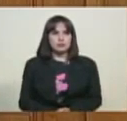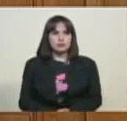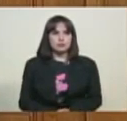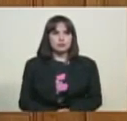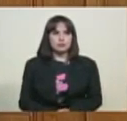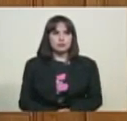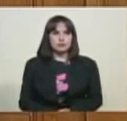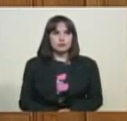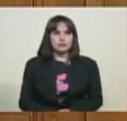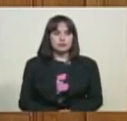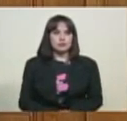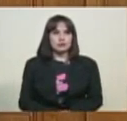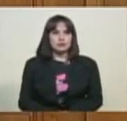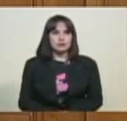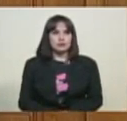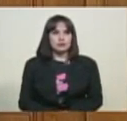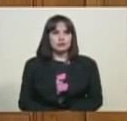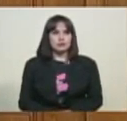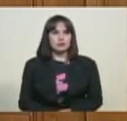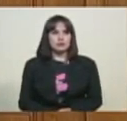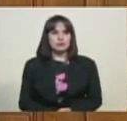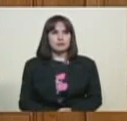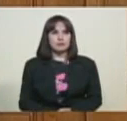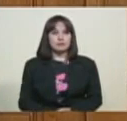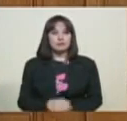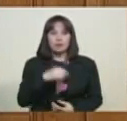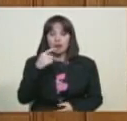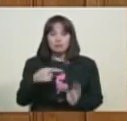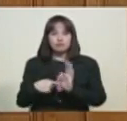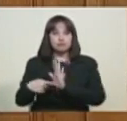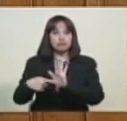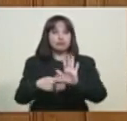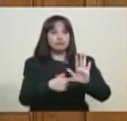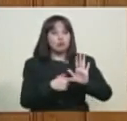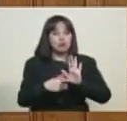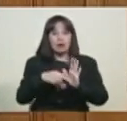La historia es conocida, aunque hay que refrescarla, recrearla.